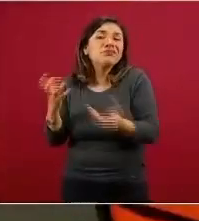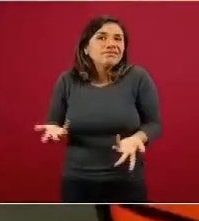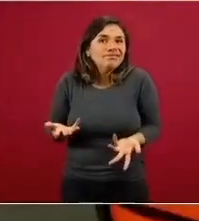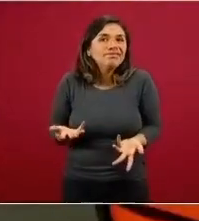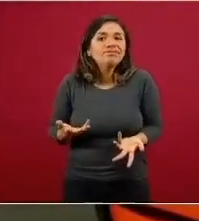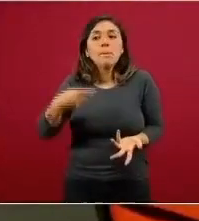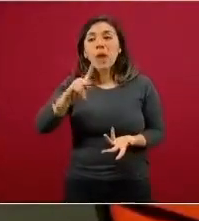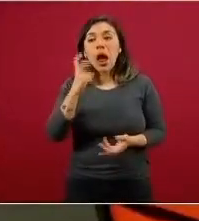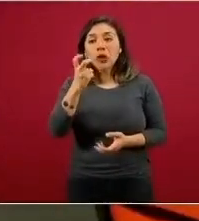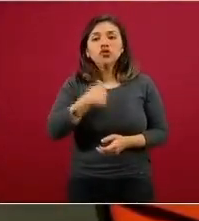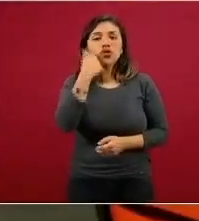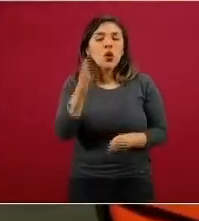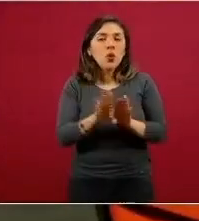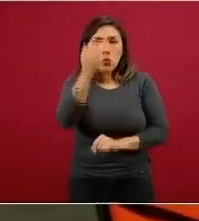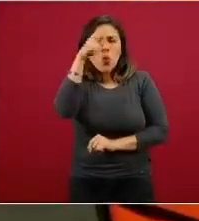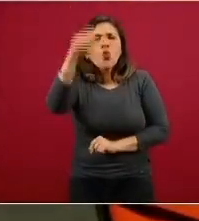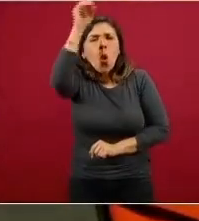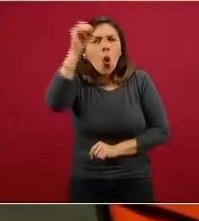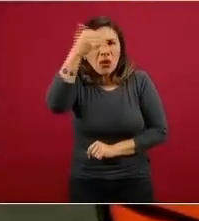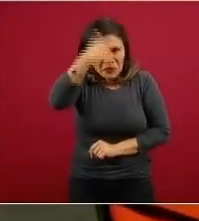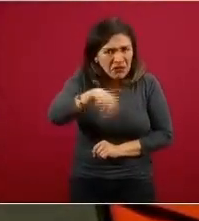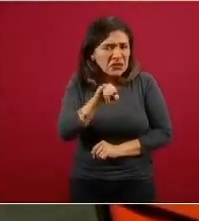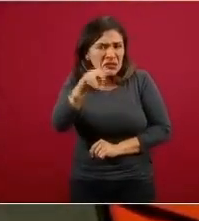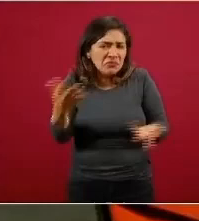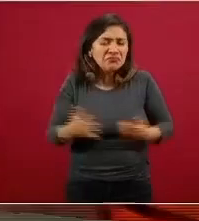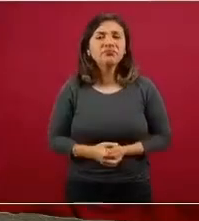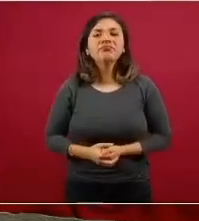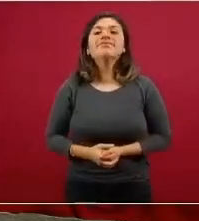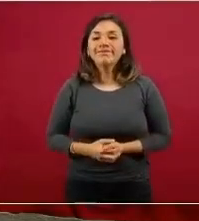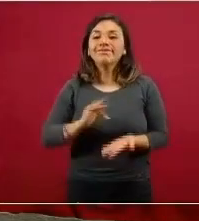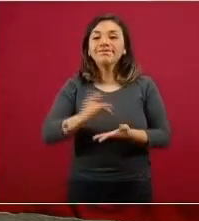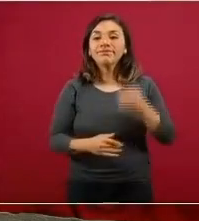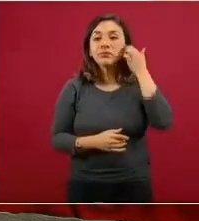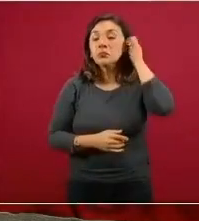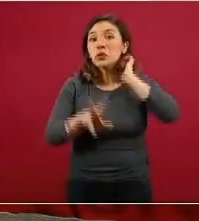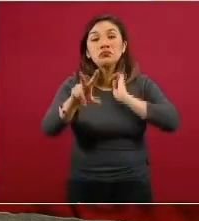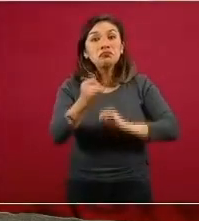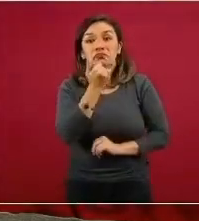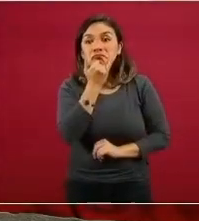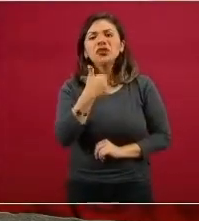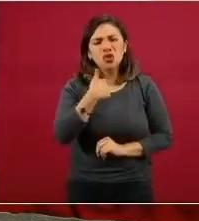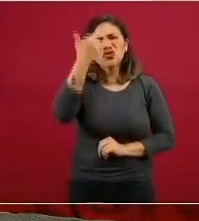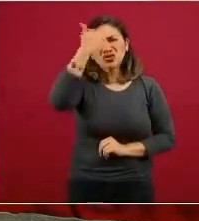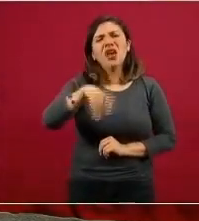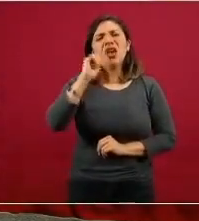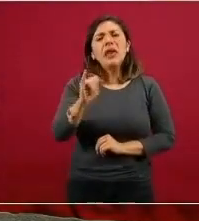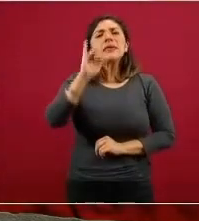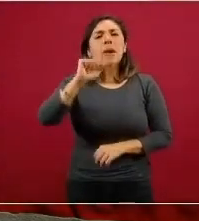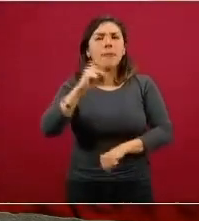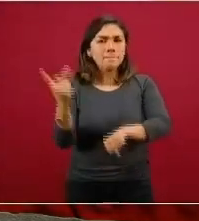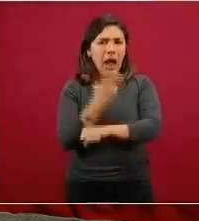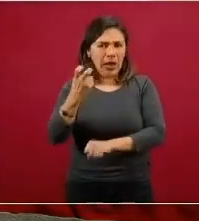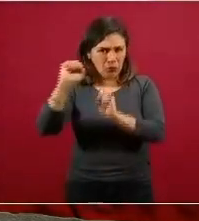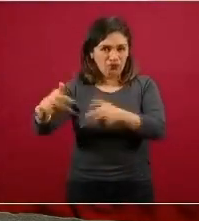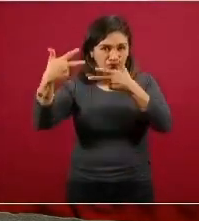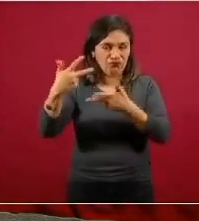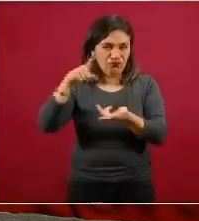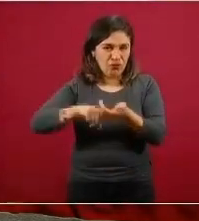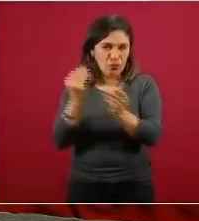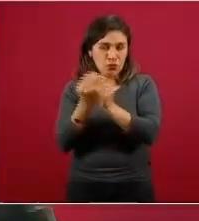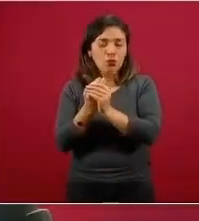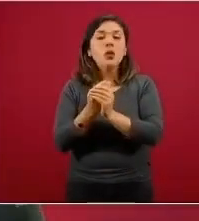Entonces, pero bueno, me quisiera conocer su opinión, si ya lo sabe, etcétera. Gracias. Muchas gracias. No, tenía conocimiento de que iba a ocurrir el evento,